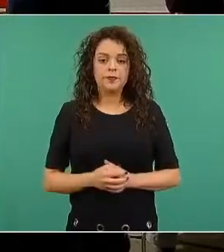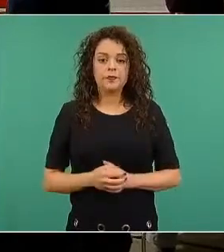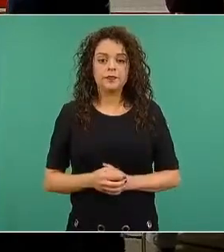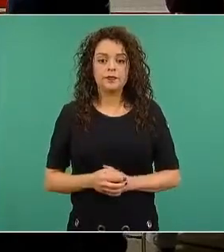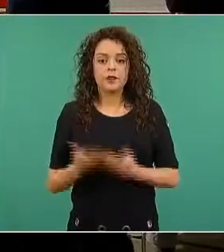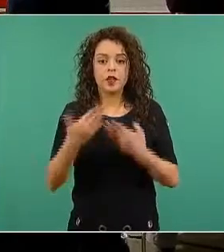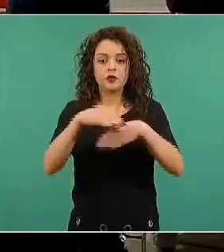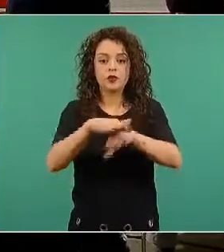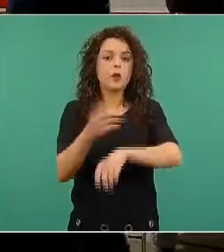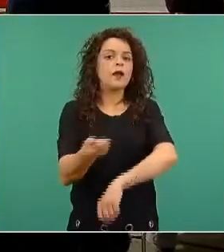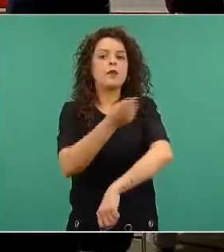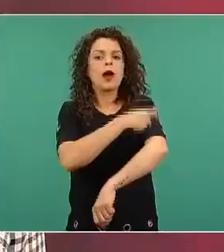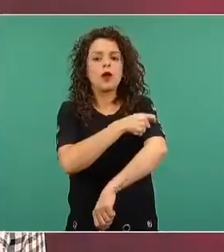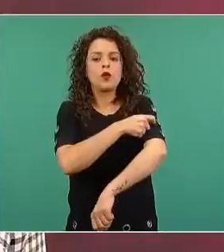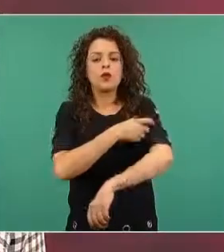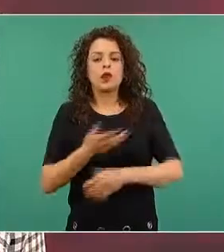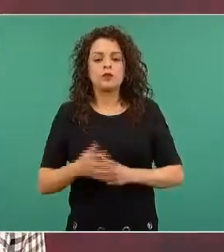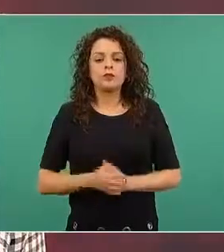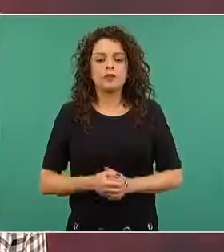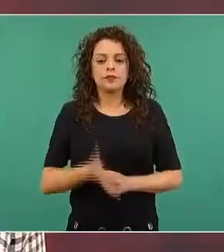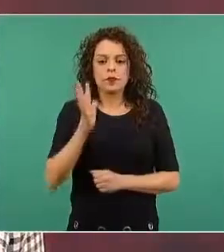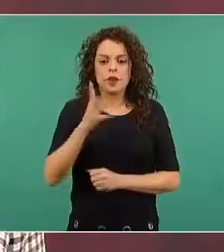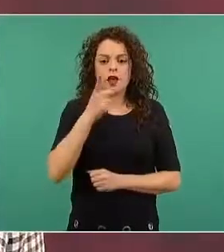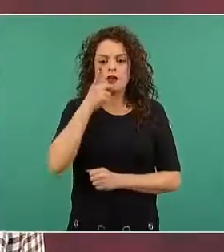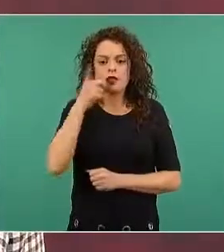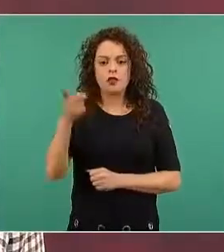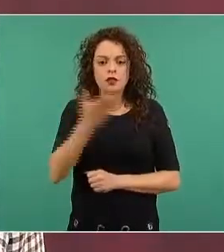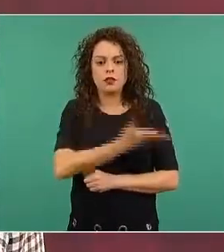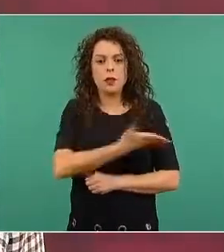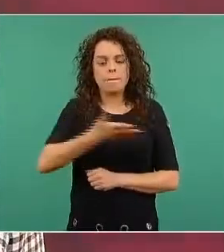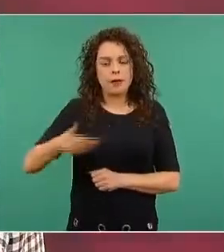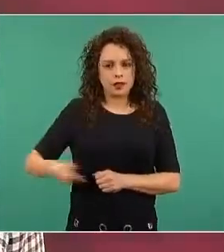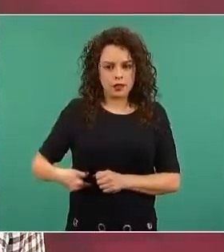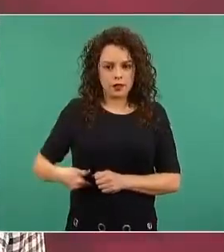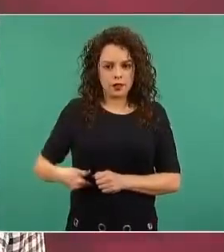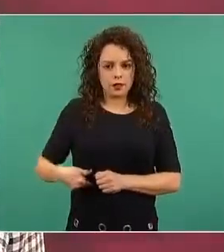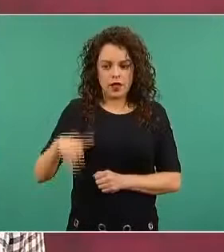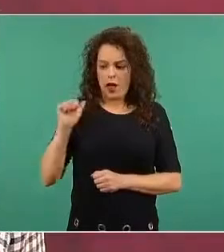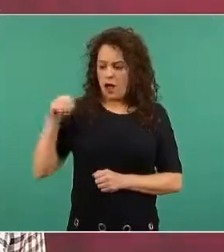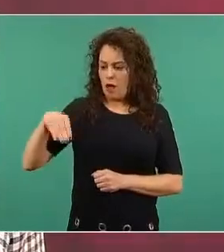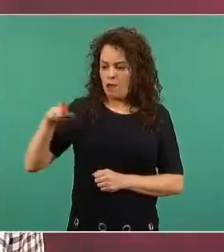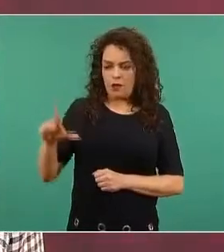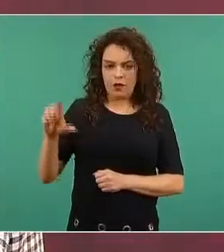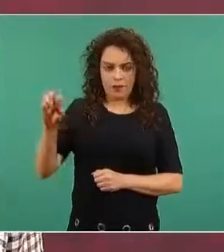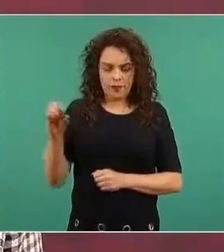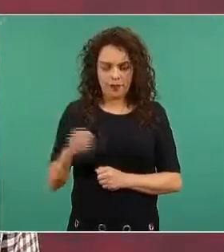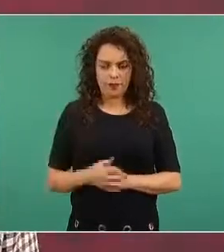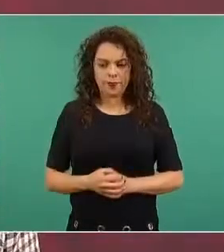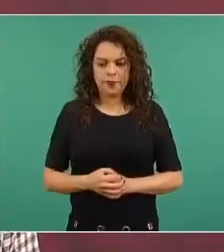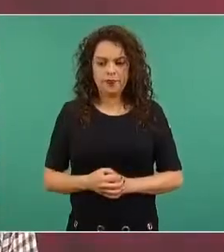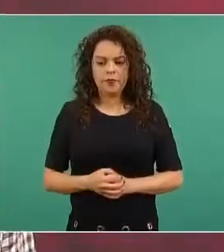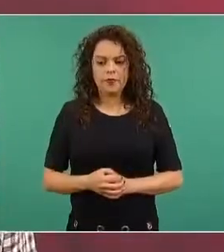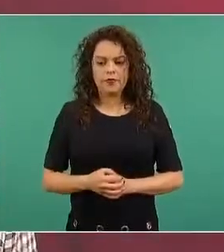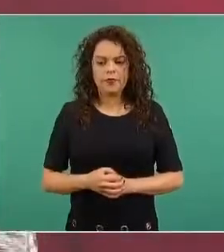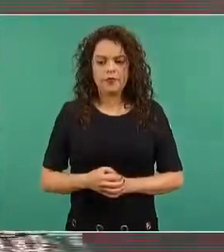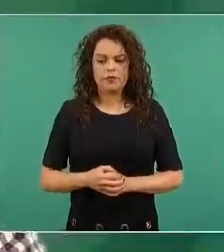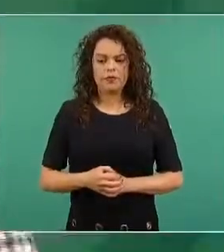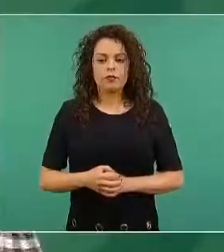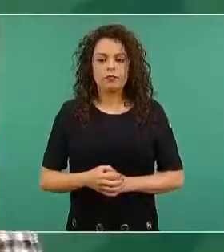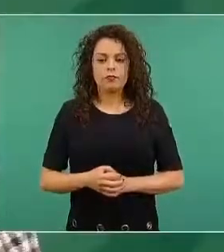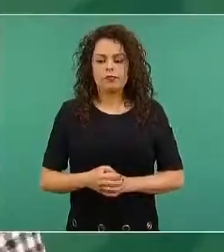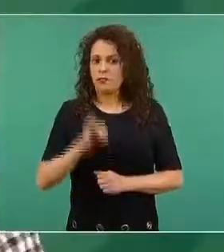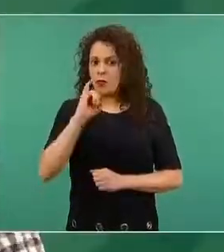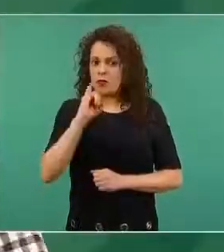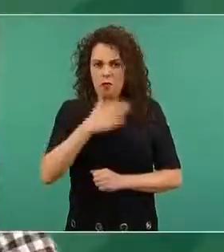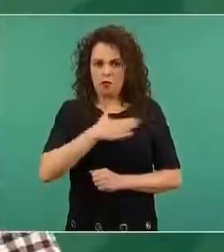Sobre la vacuna y la posibilidad, ya lo comentó el presidente López Obrador, la iniciativa es buena,